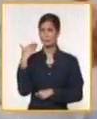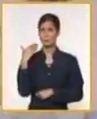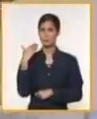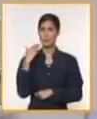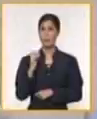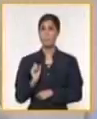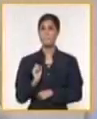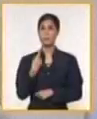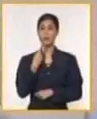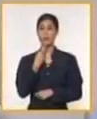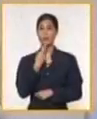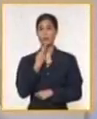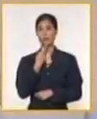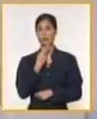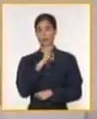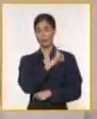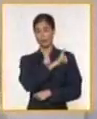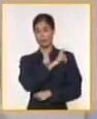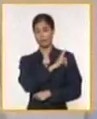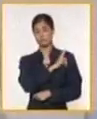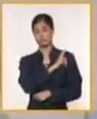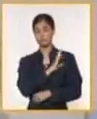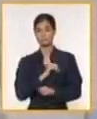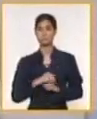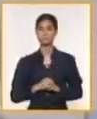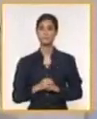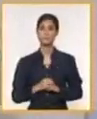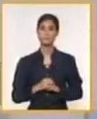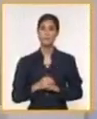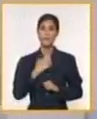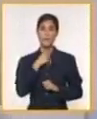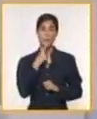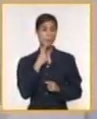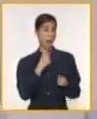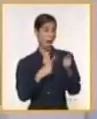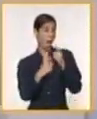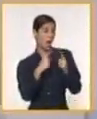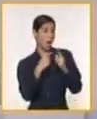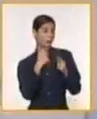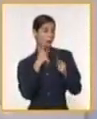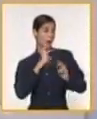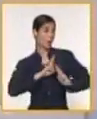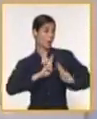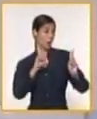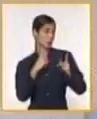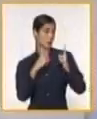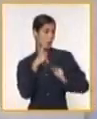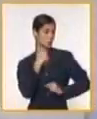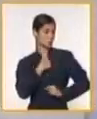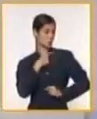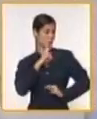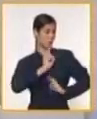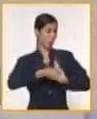primer mandato. No iba a condicionar los acuerdos ni los negocios al